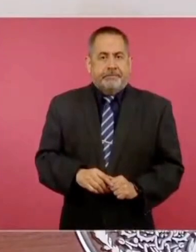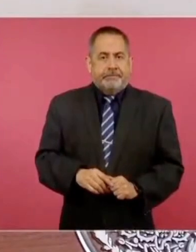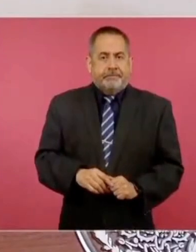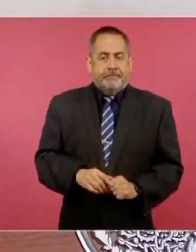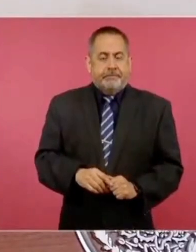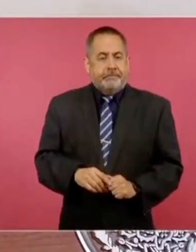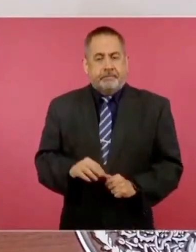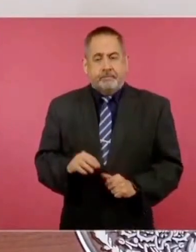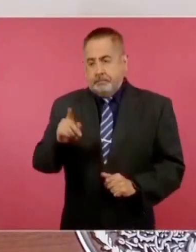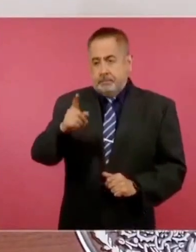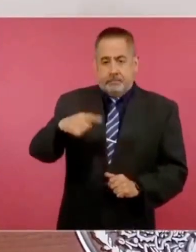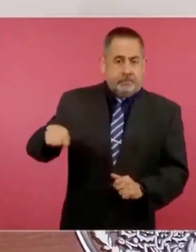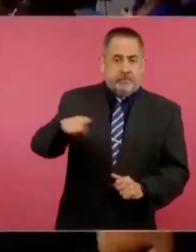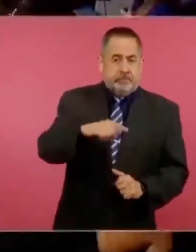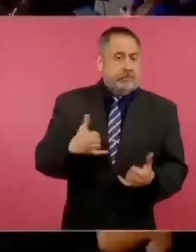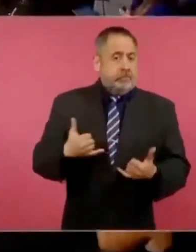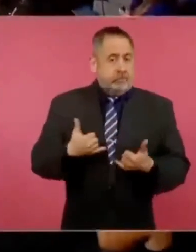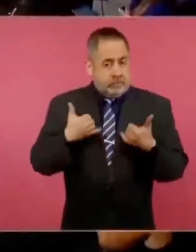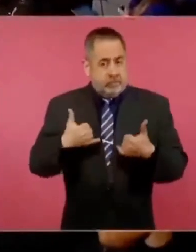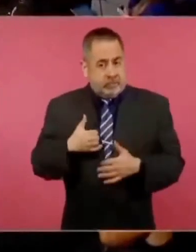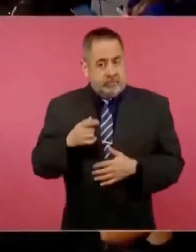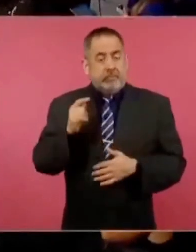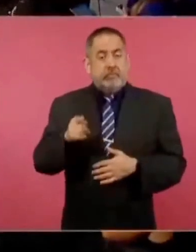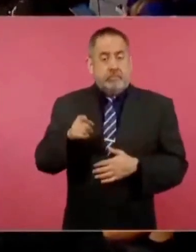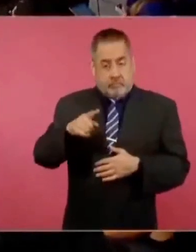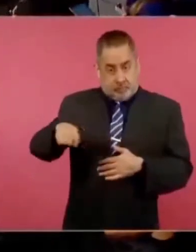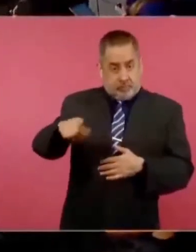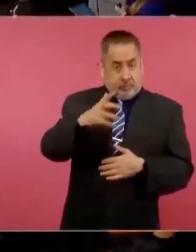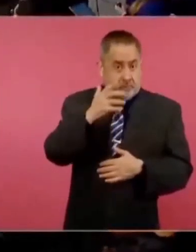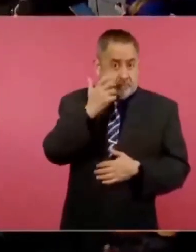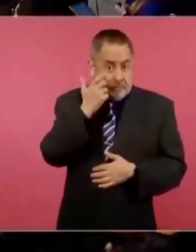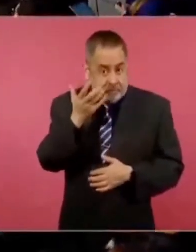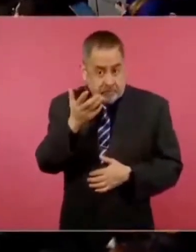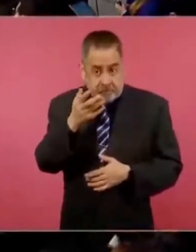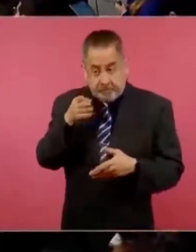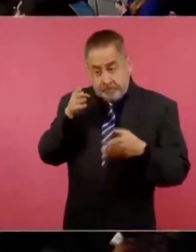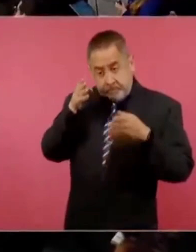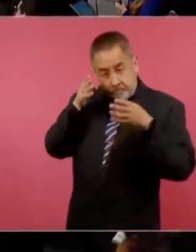si quieren dedicarse